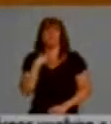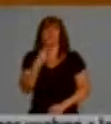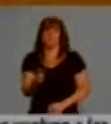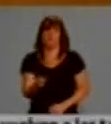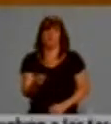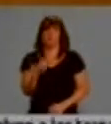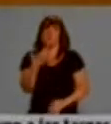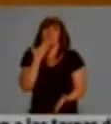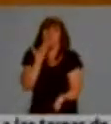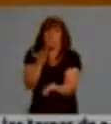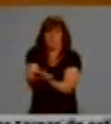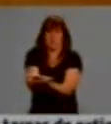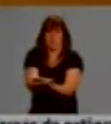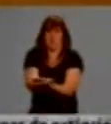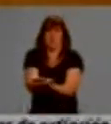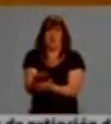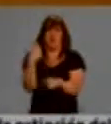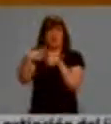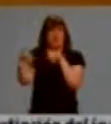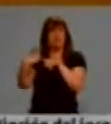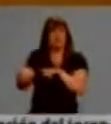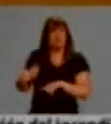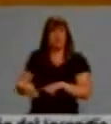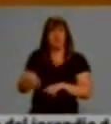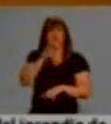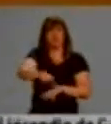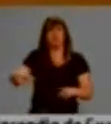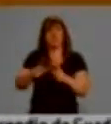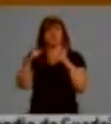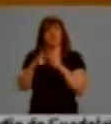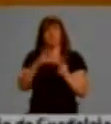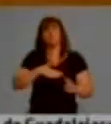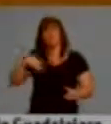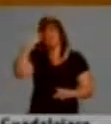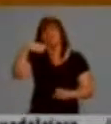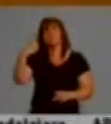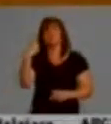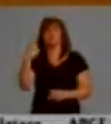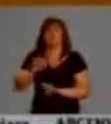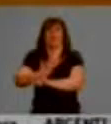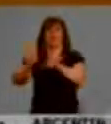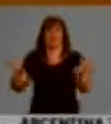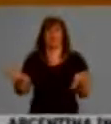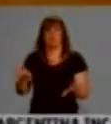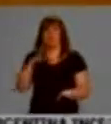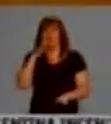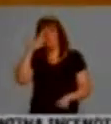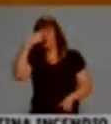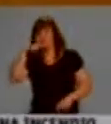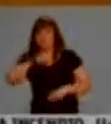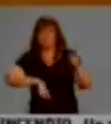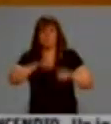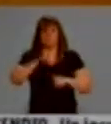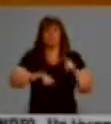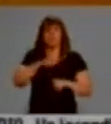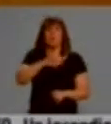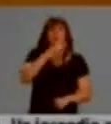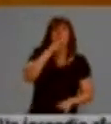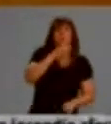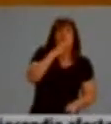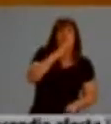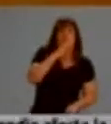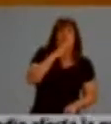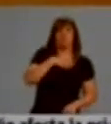cuando solicitaba que se aclarasen cosas que los ciudadanos querían saber. Y añadía, sé que en función de lo que se diga, avanzaría